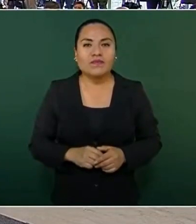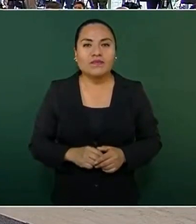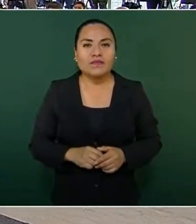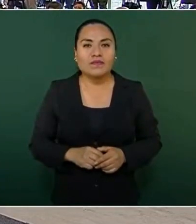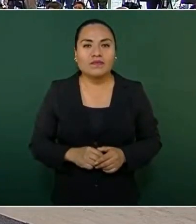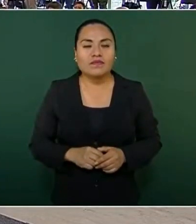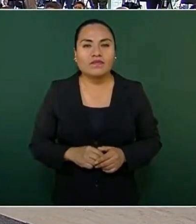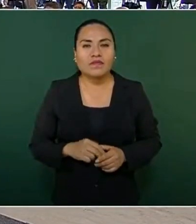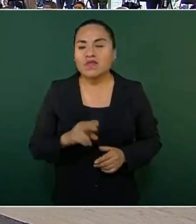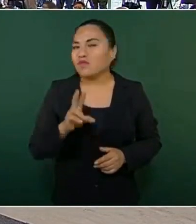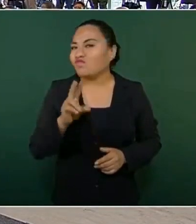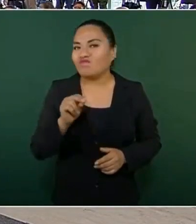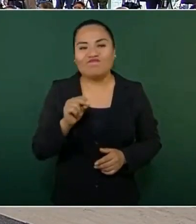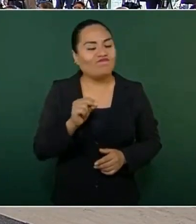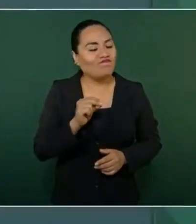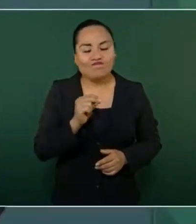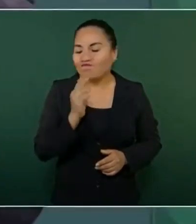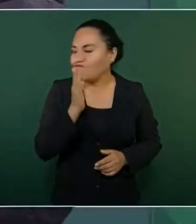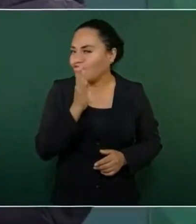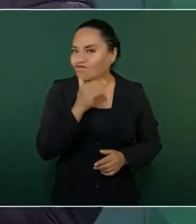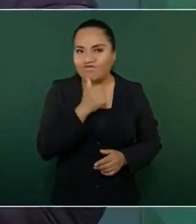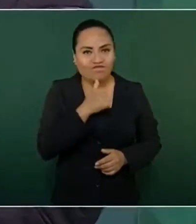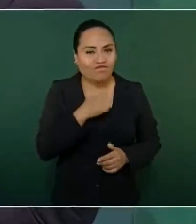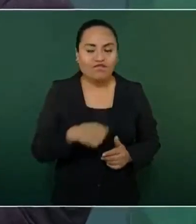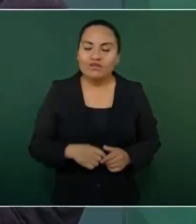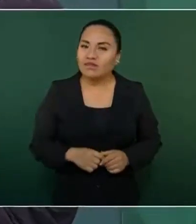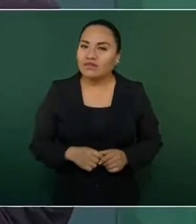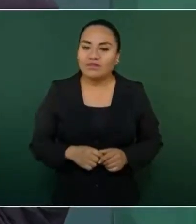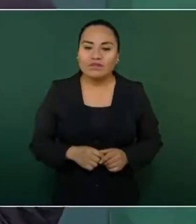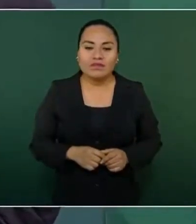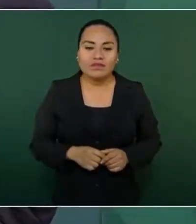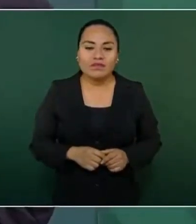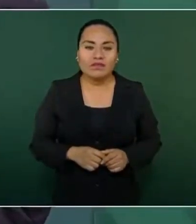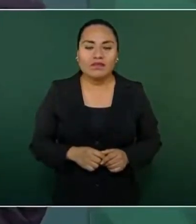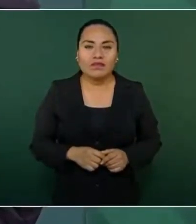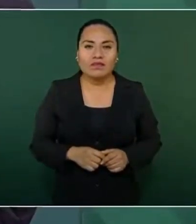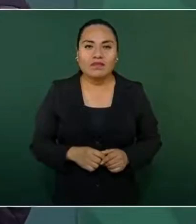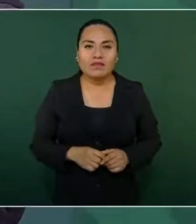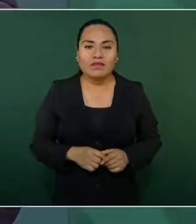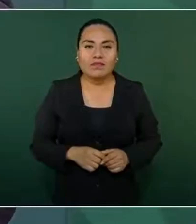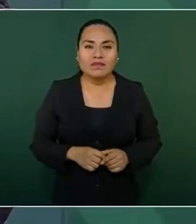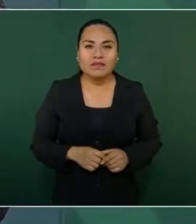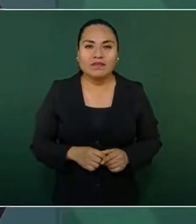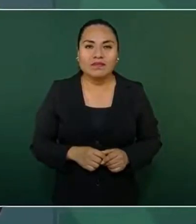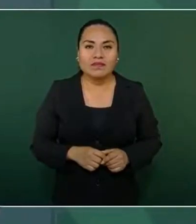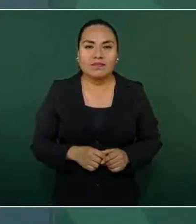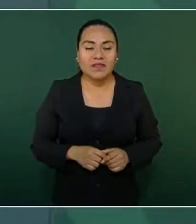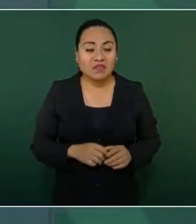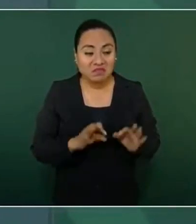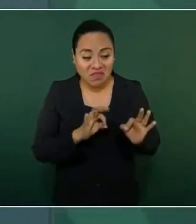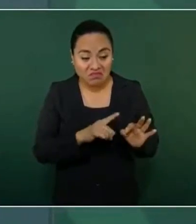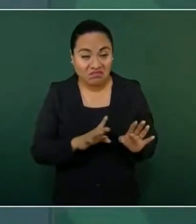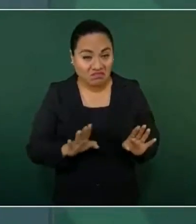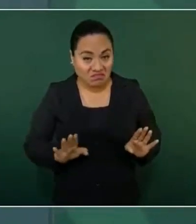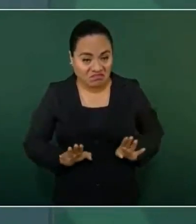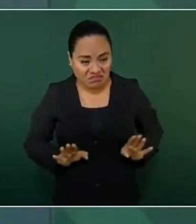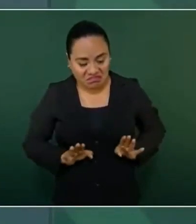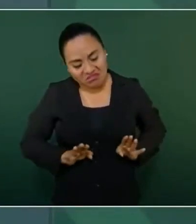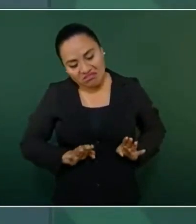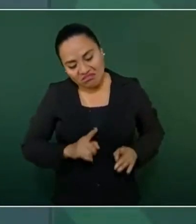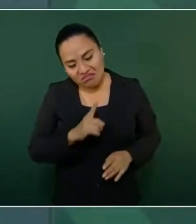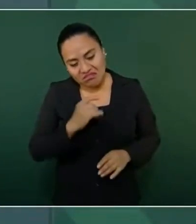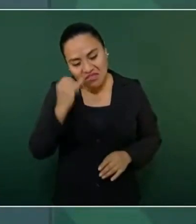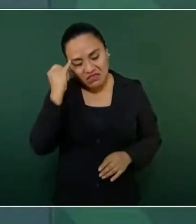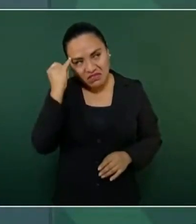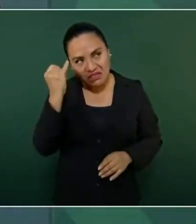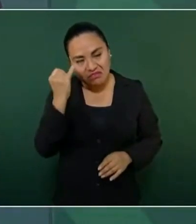Eso no, no podríamos. Además, no va de acuerdo con